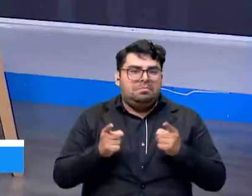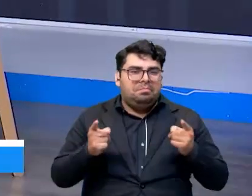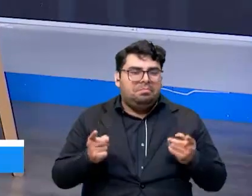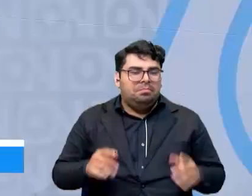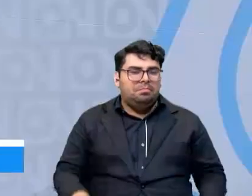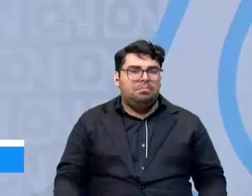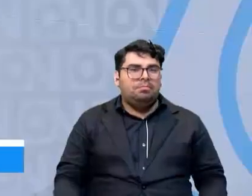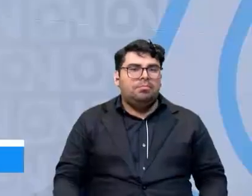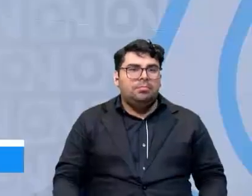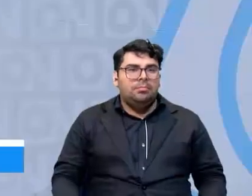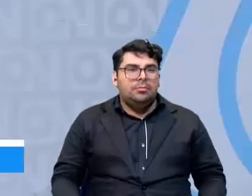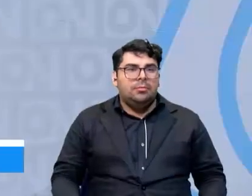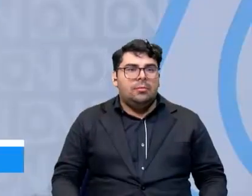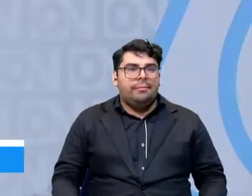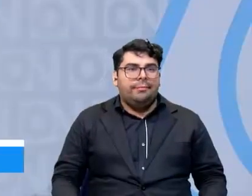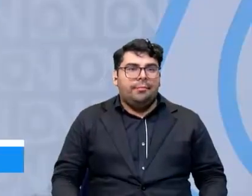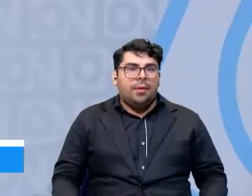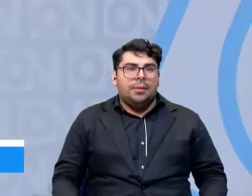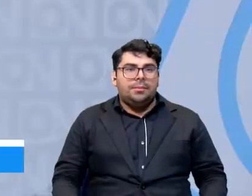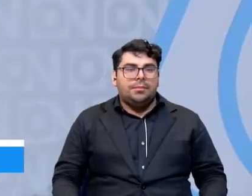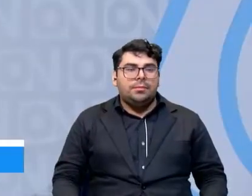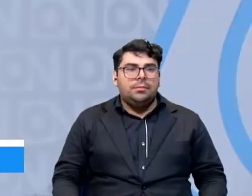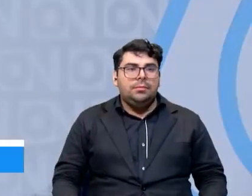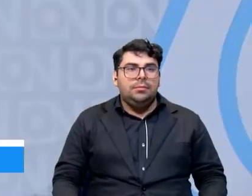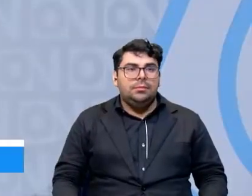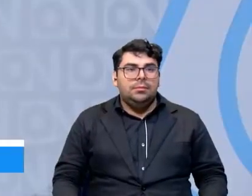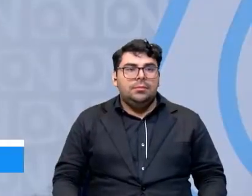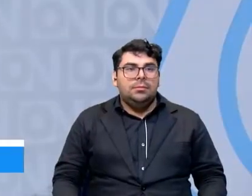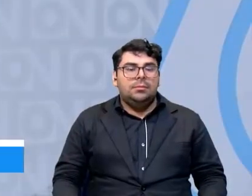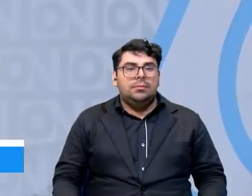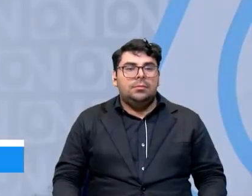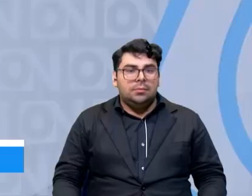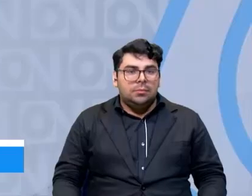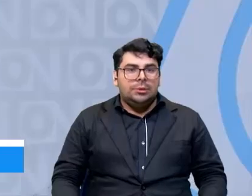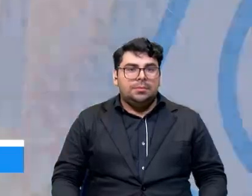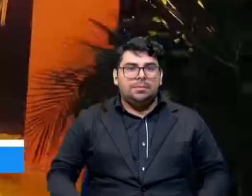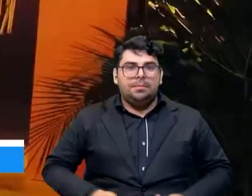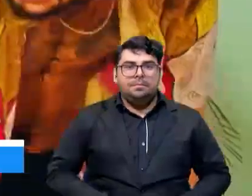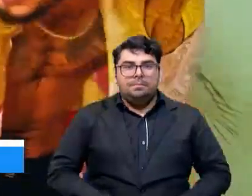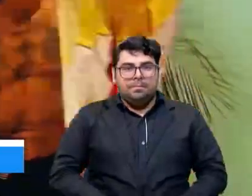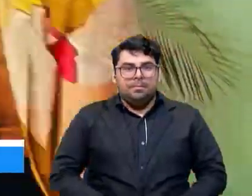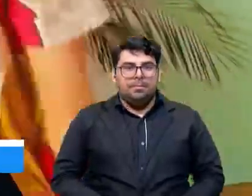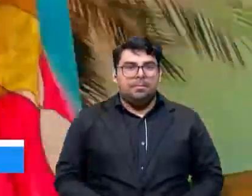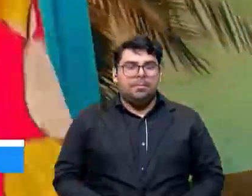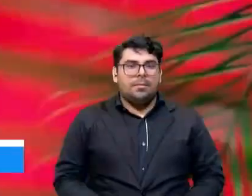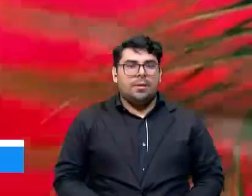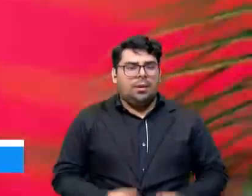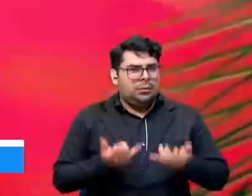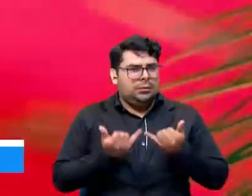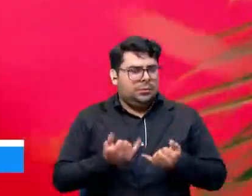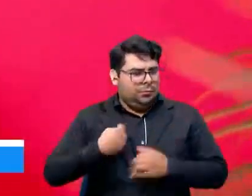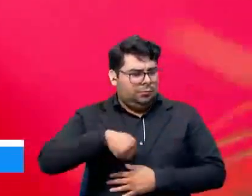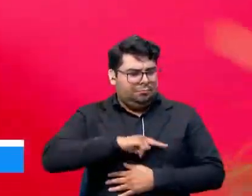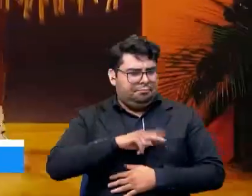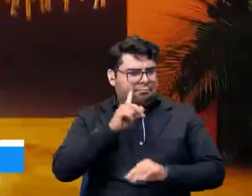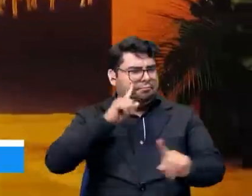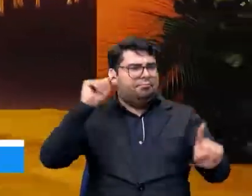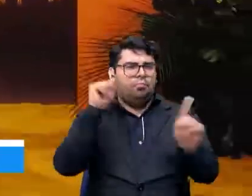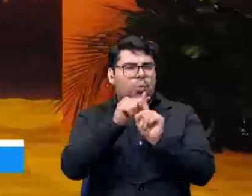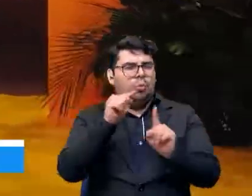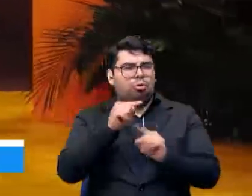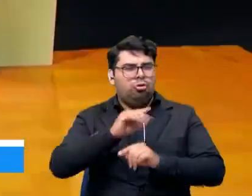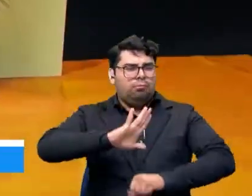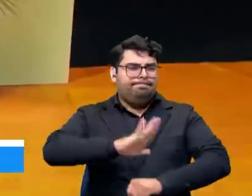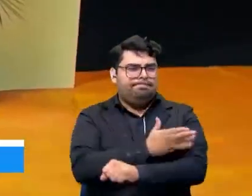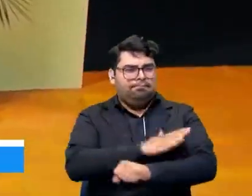esos proyectos. Bueno, en este momento estamos realmente proyectados a llevar nuestra música por